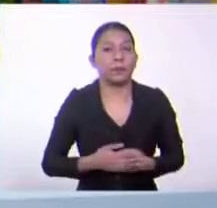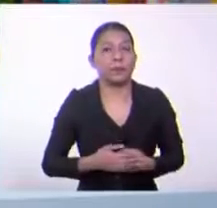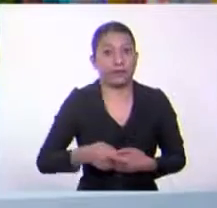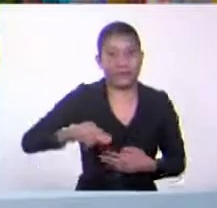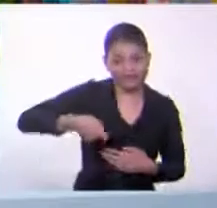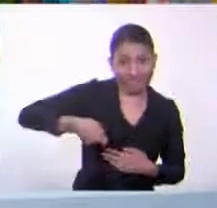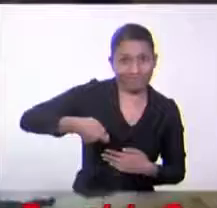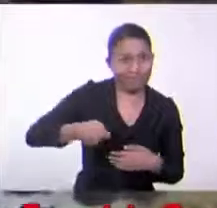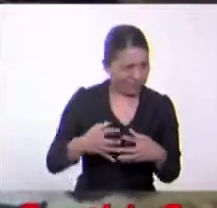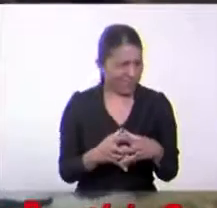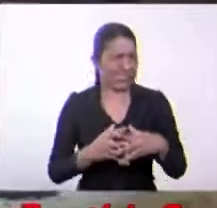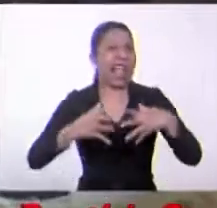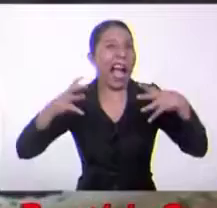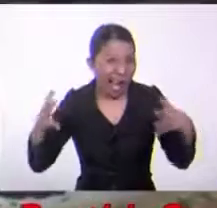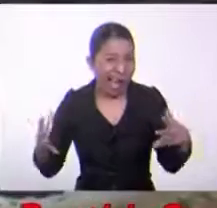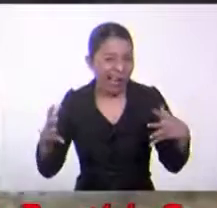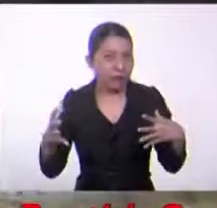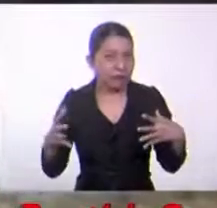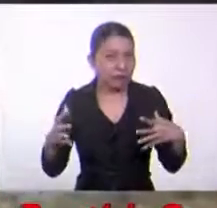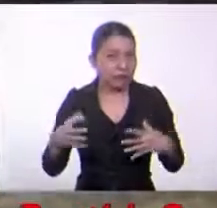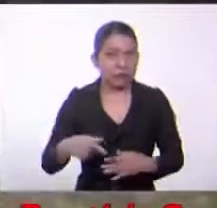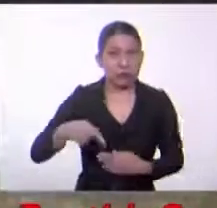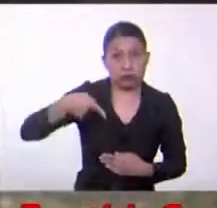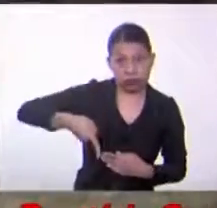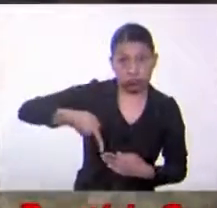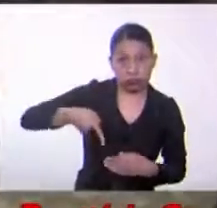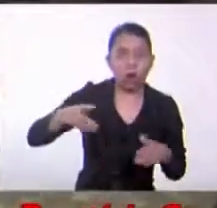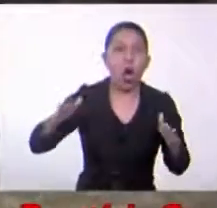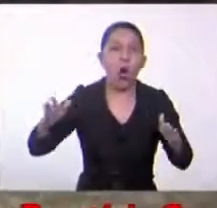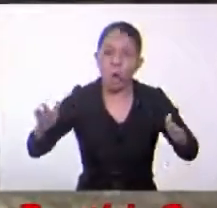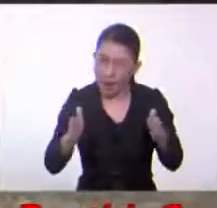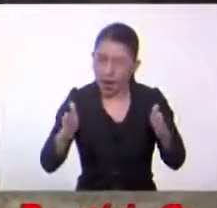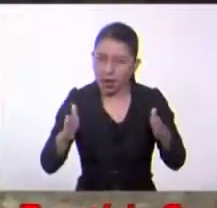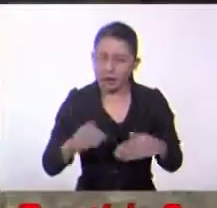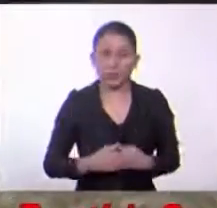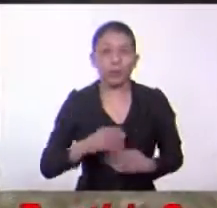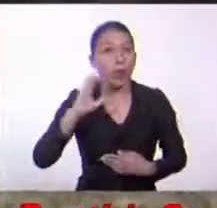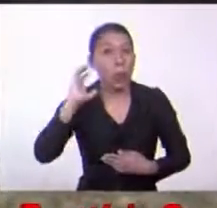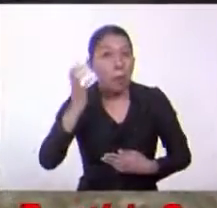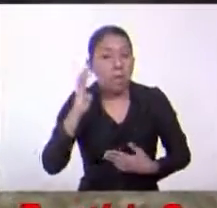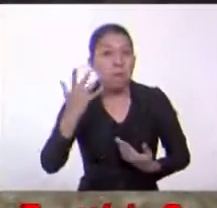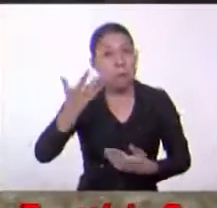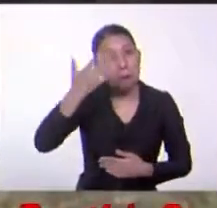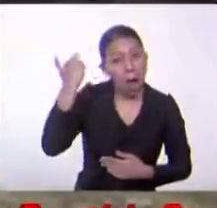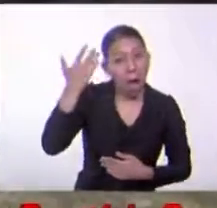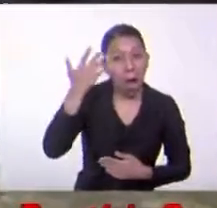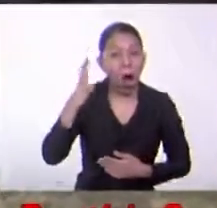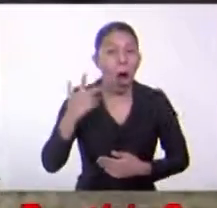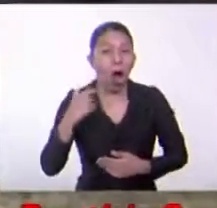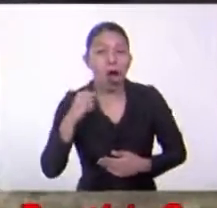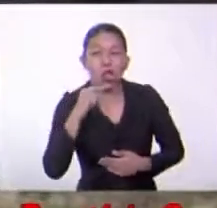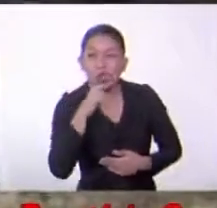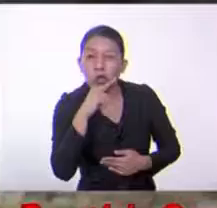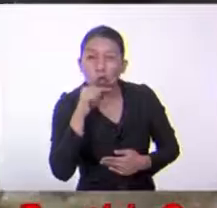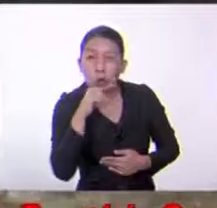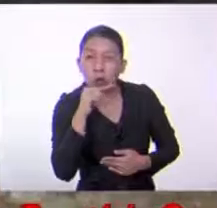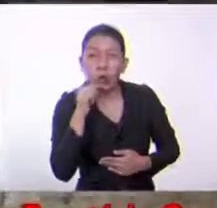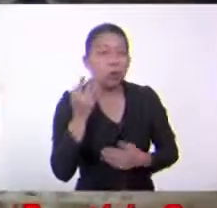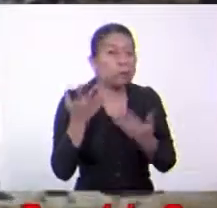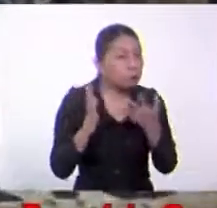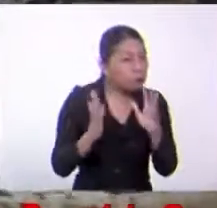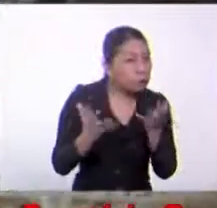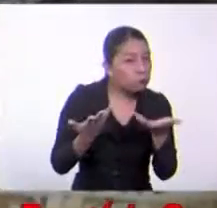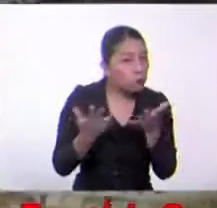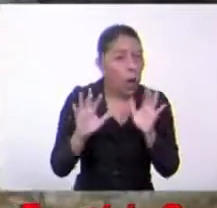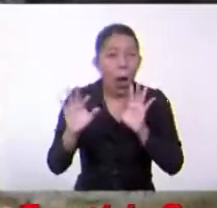más grande que el macho. Los colores varían entre blanco y rojizo. También pueden haber